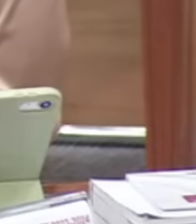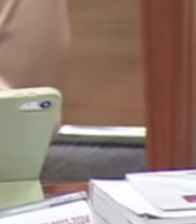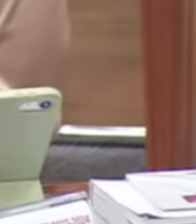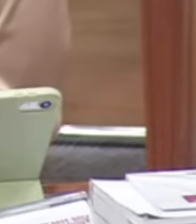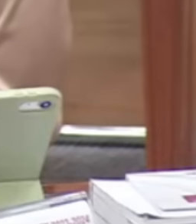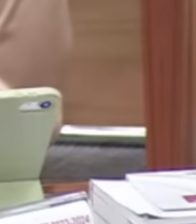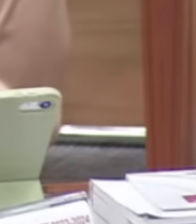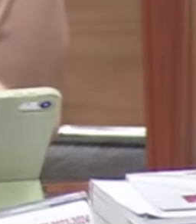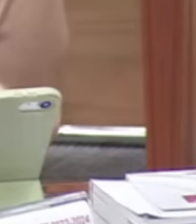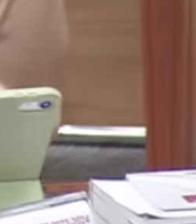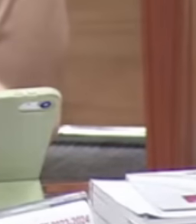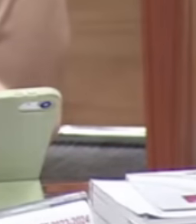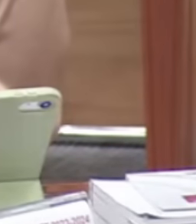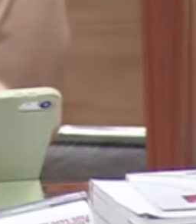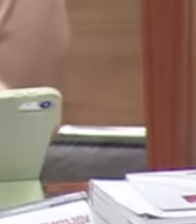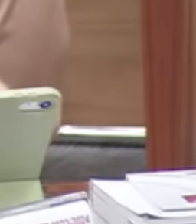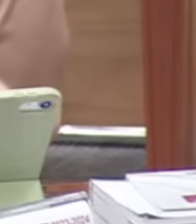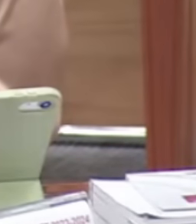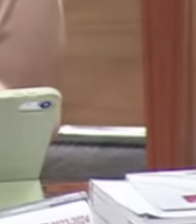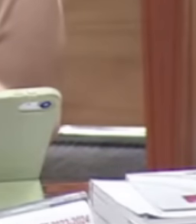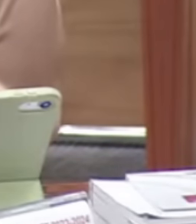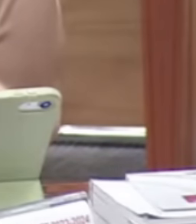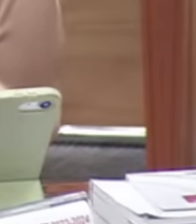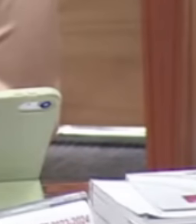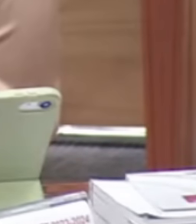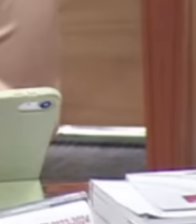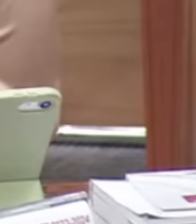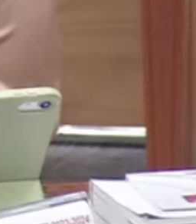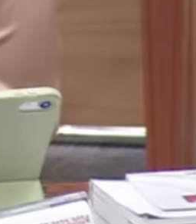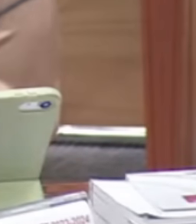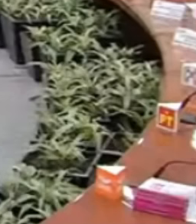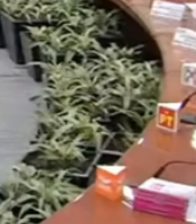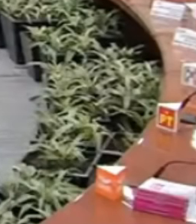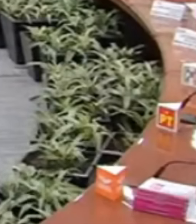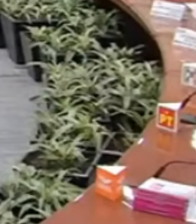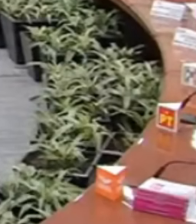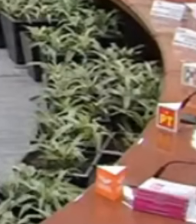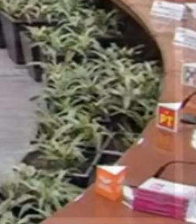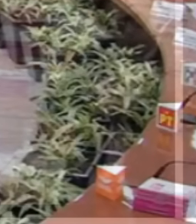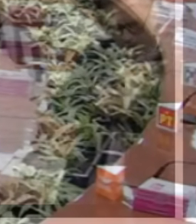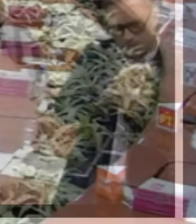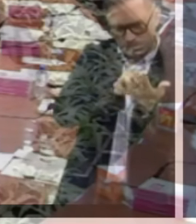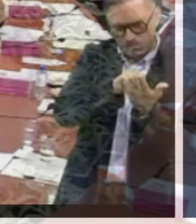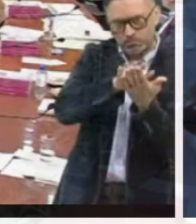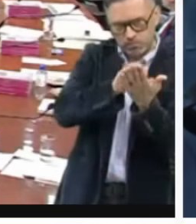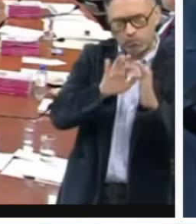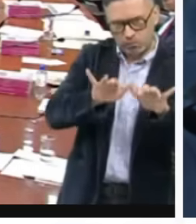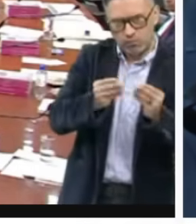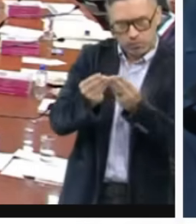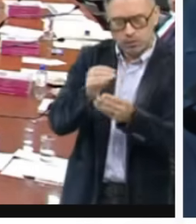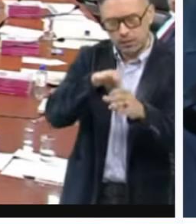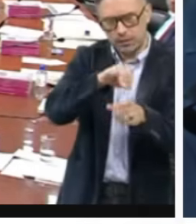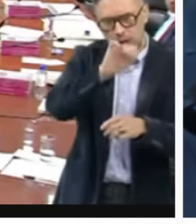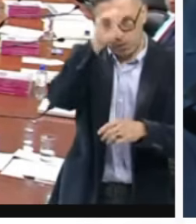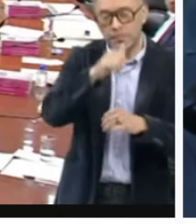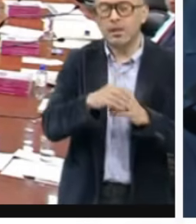pueda dar más información a la persona solicitante de esta información. Es cuanto, presidente. Gracias. Representante de Movimiento Ciudadano ha solicitado la